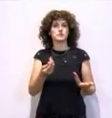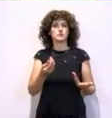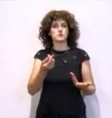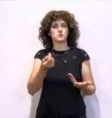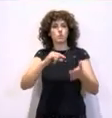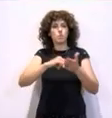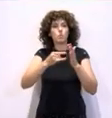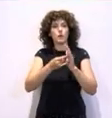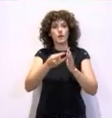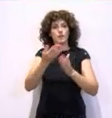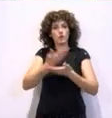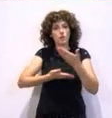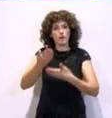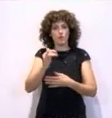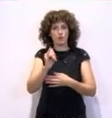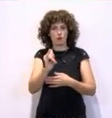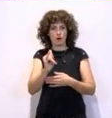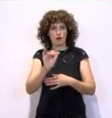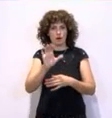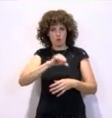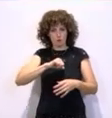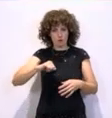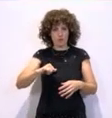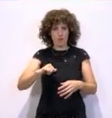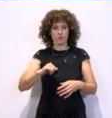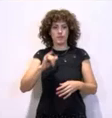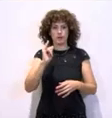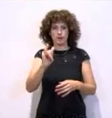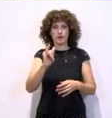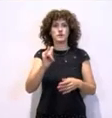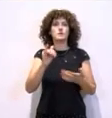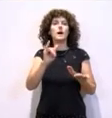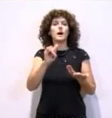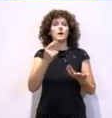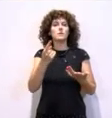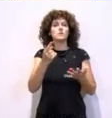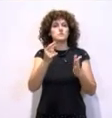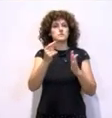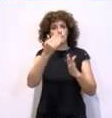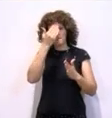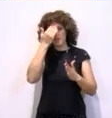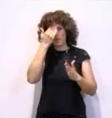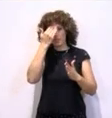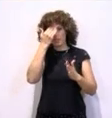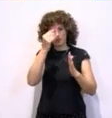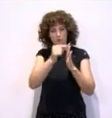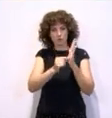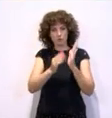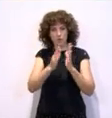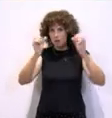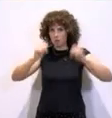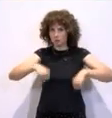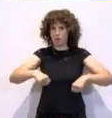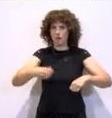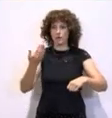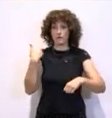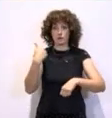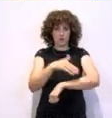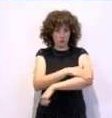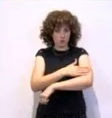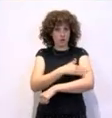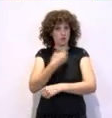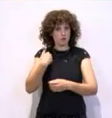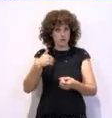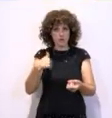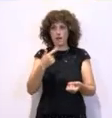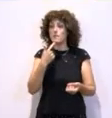de cooperación en nuestra comunidad autónoma y tiene una serie de principios. Fue aprobado por el anterior gobierno y me